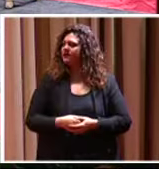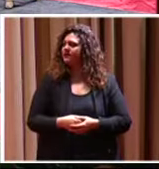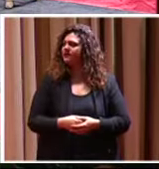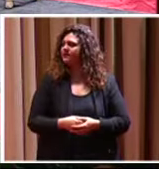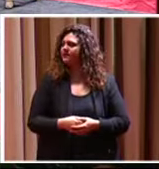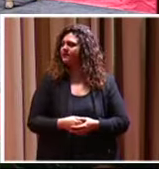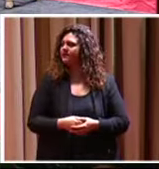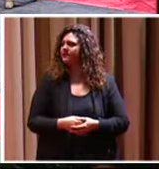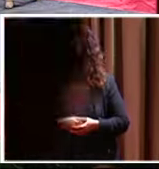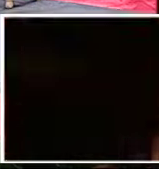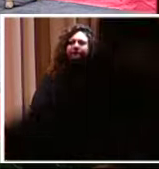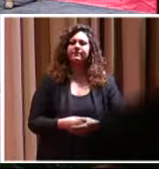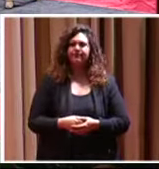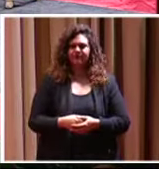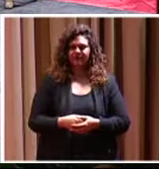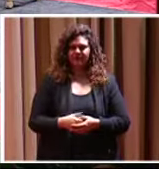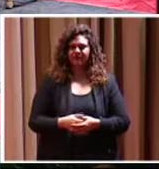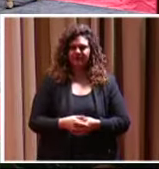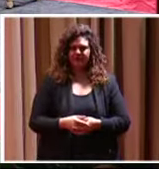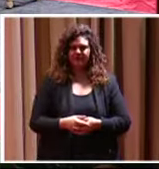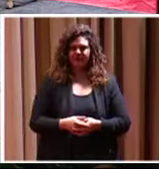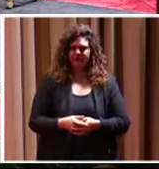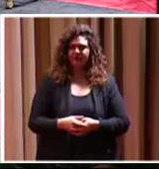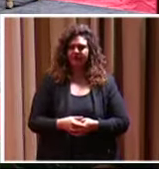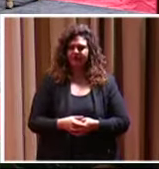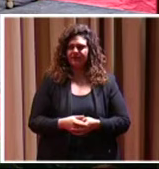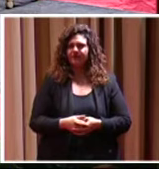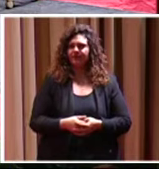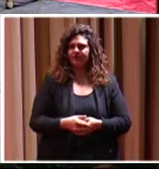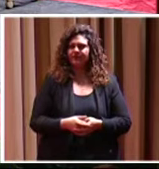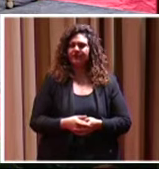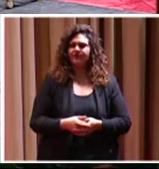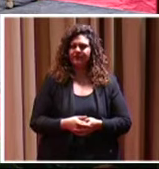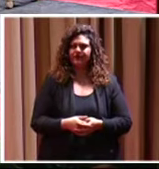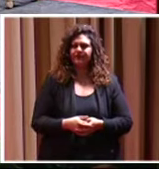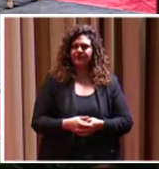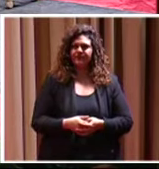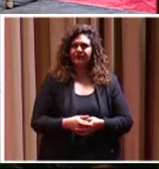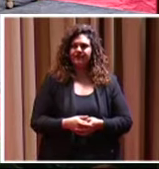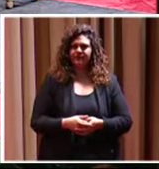chiquita.